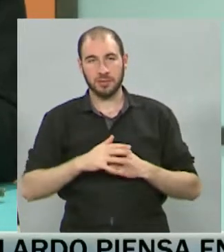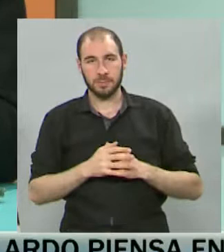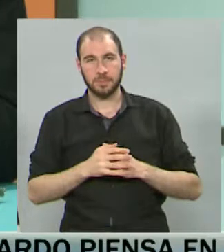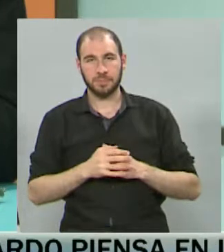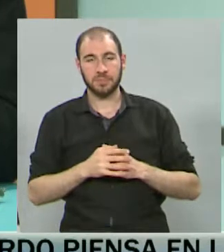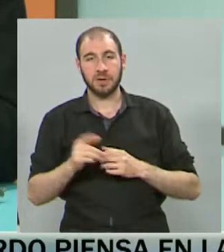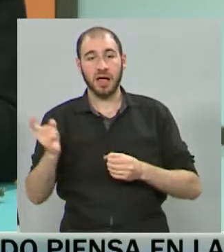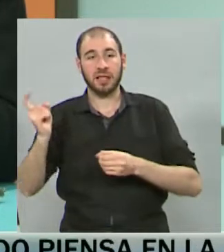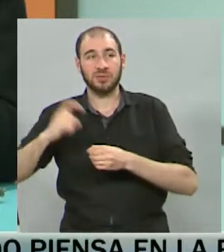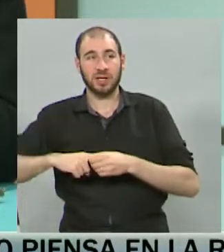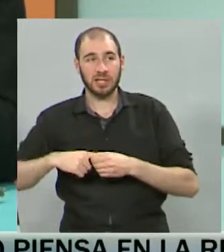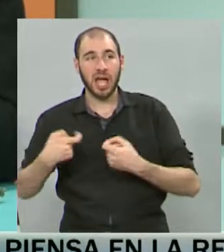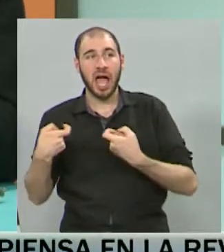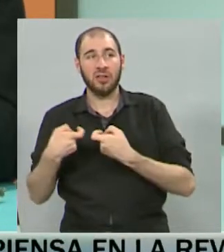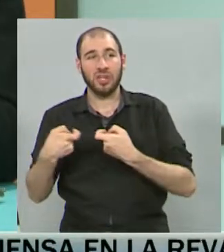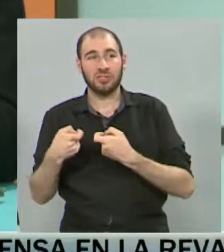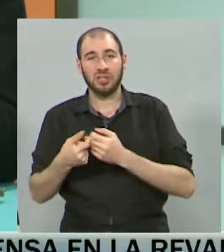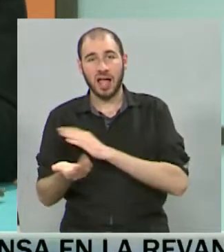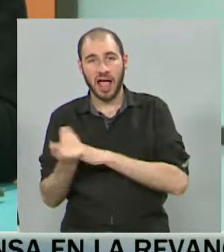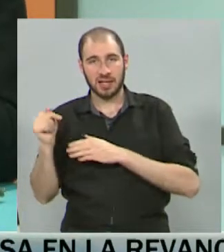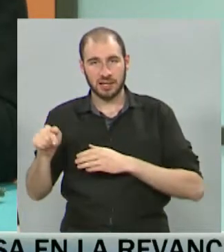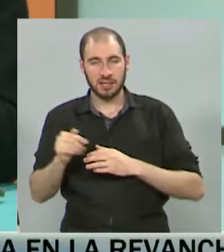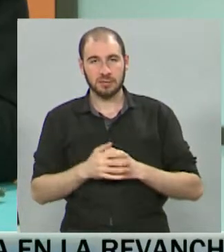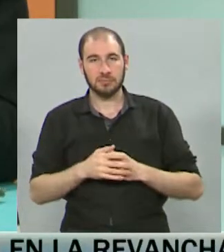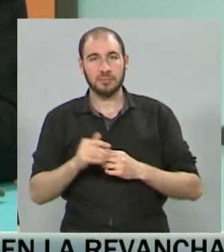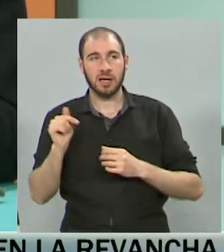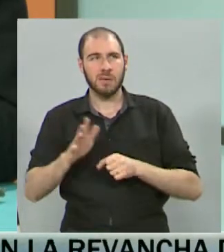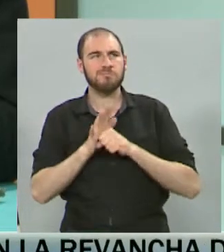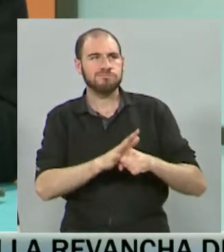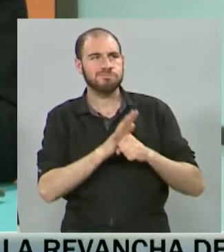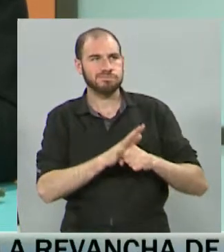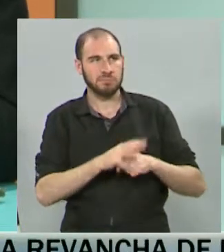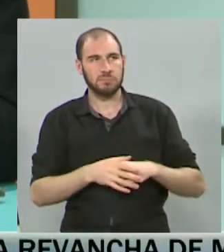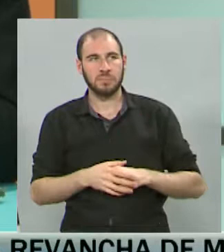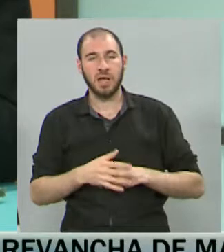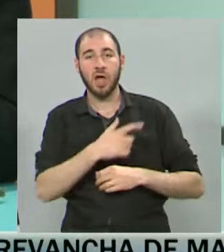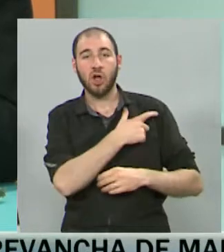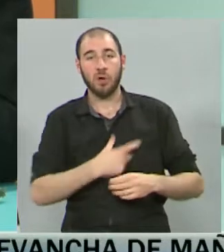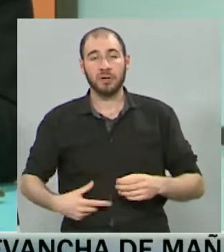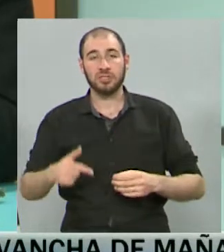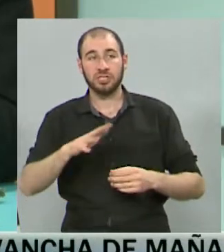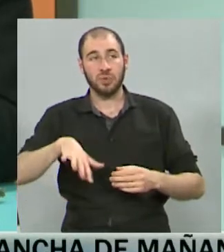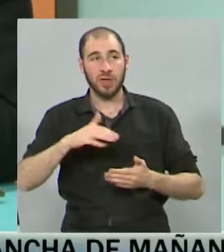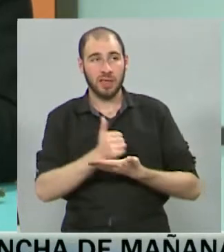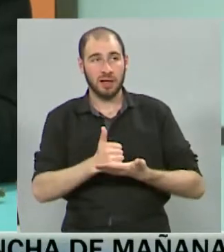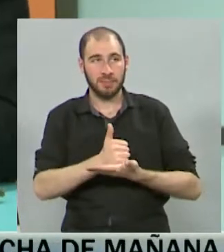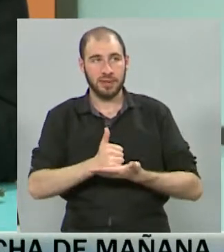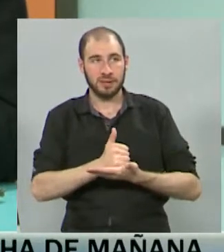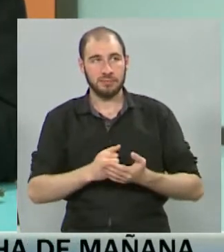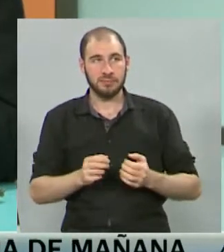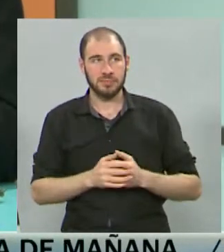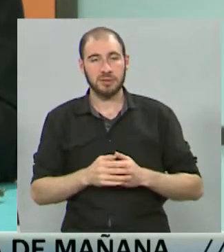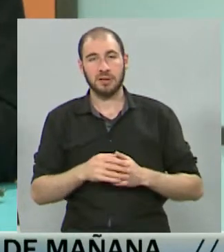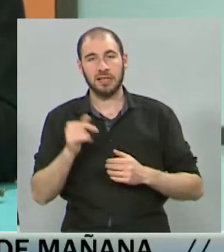que están nucleados en una asociación de inquilinos. Generaron mucha presión y el gobierno de la ciudad esperó que pasaran